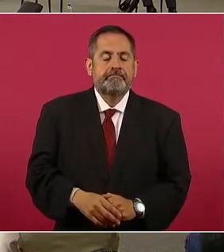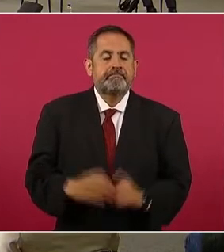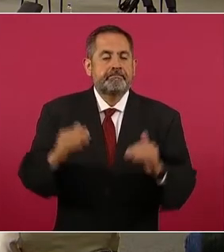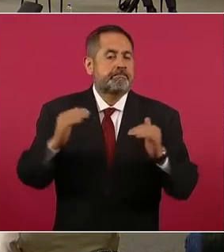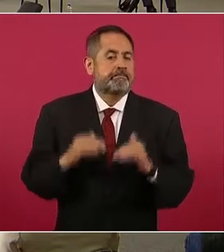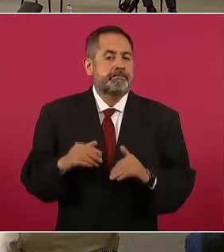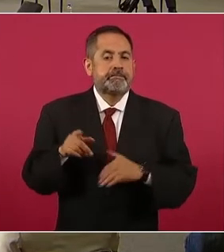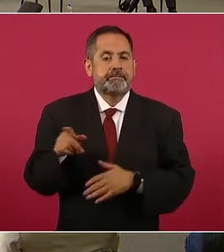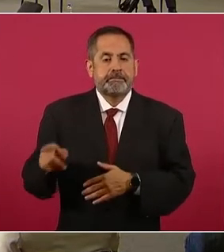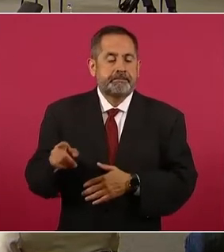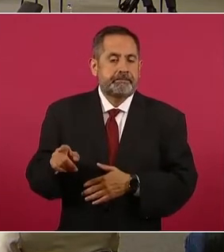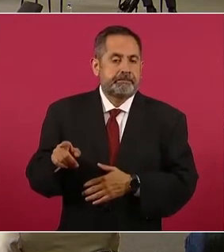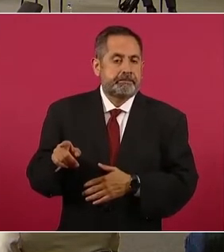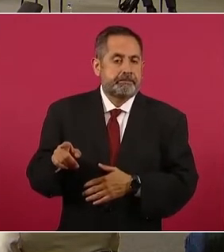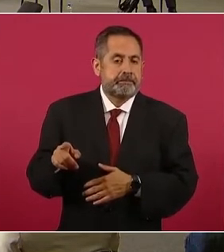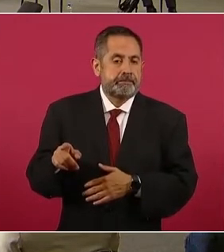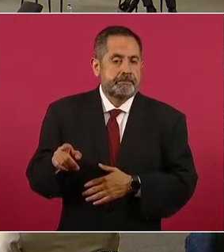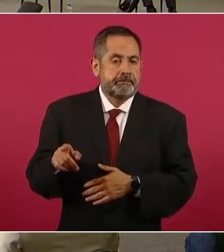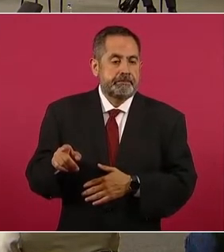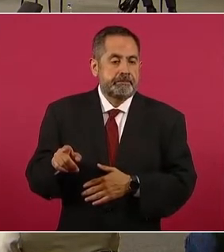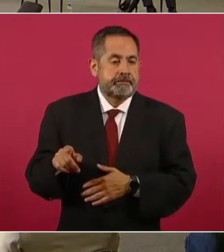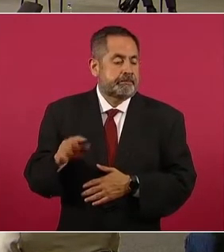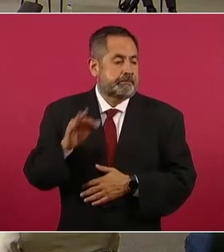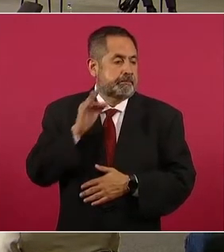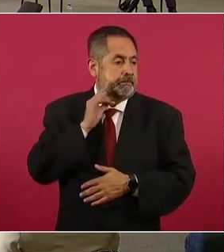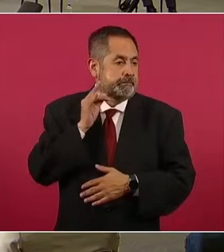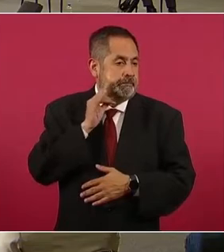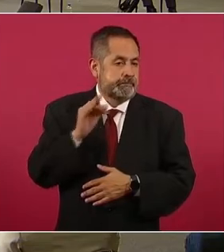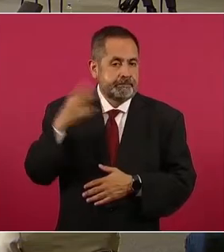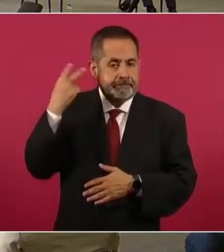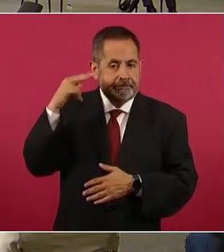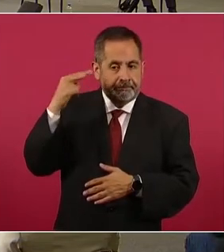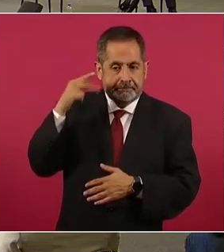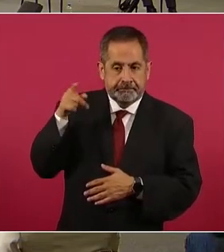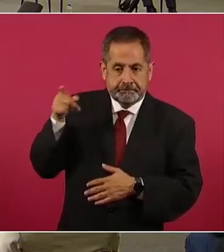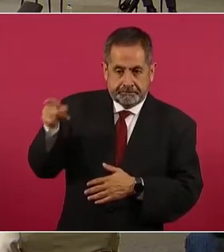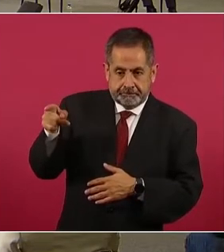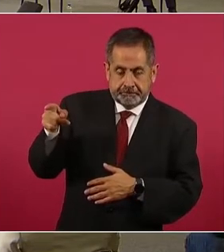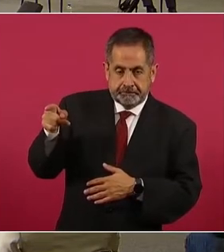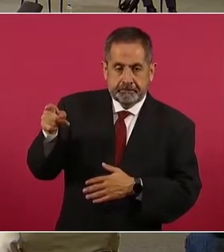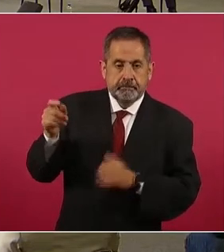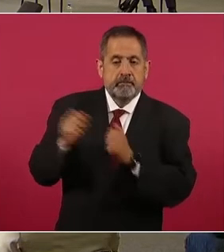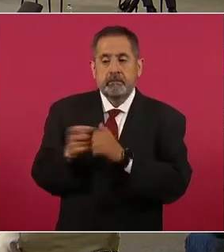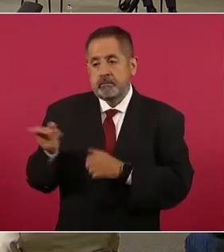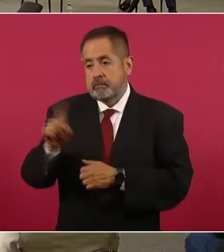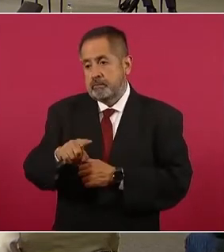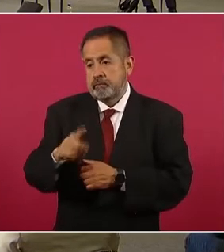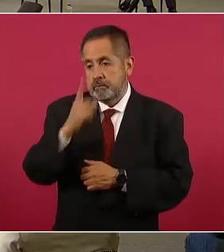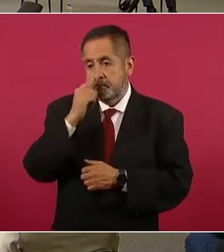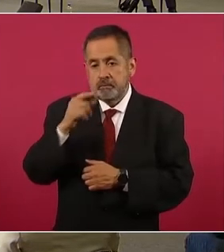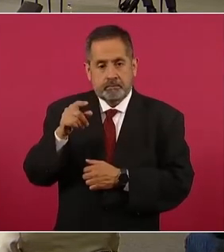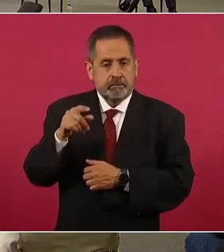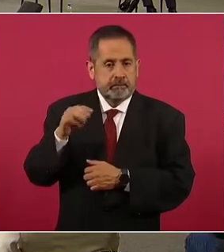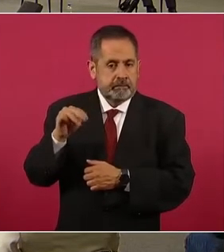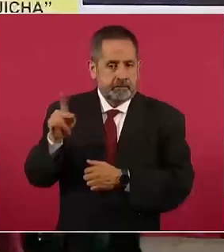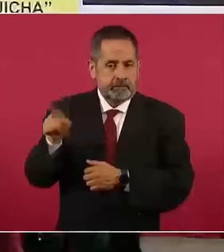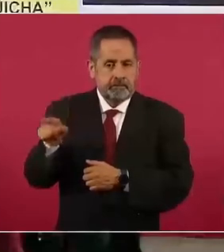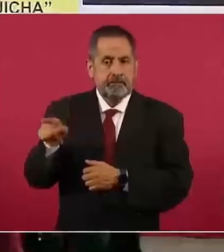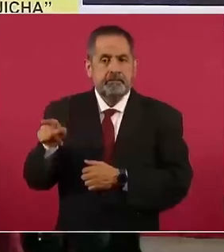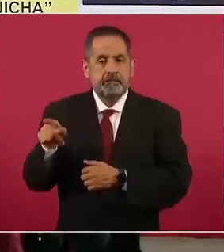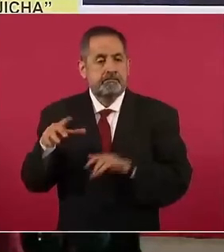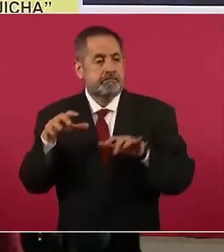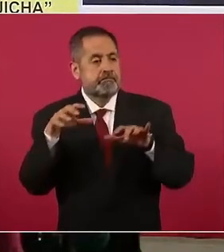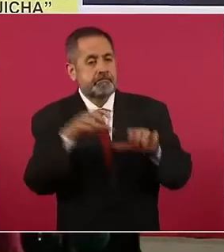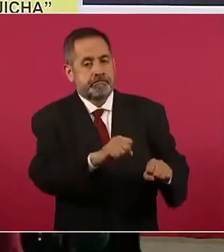Informamos que la Fiscalía General de Justicia de Veracruz, a través de la Policía Ministerial, logró la detención de